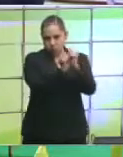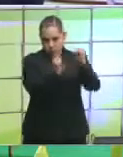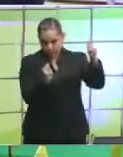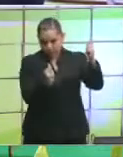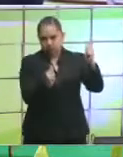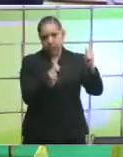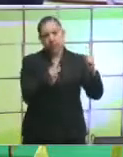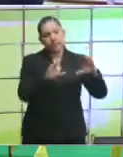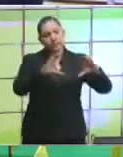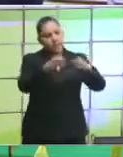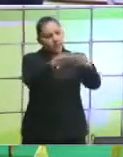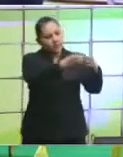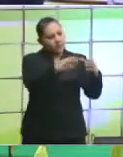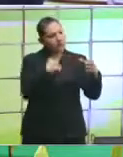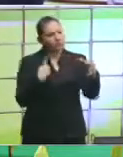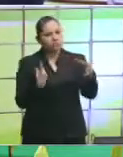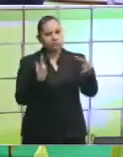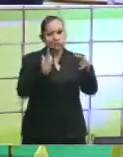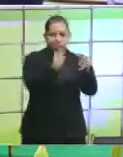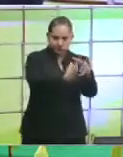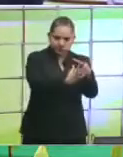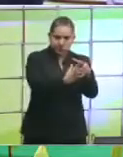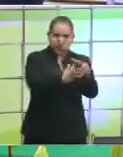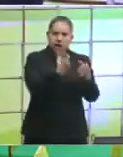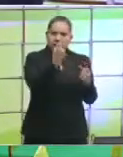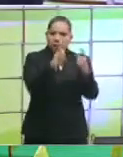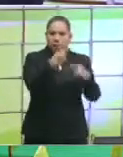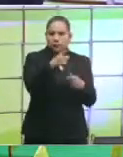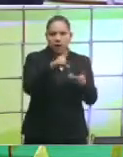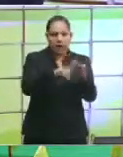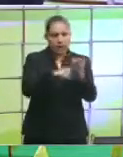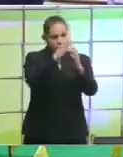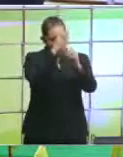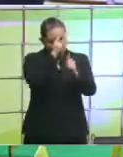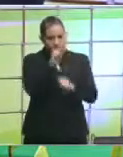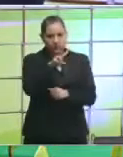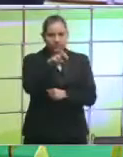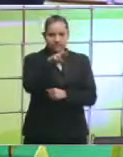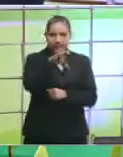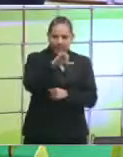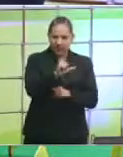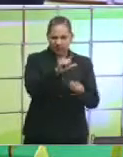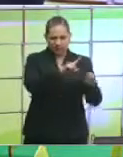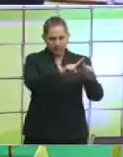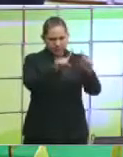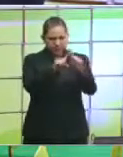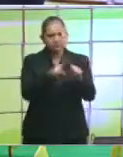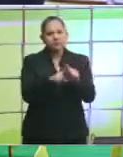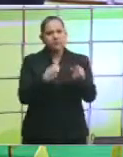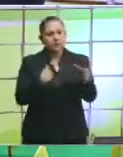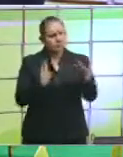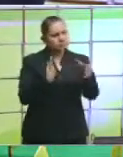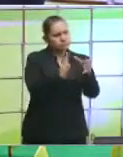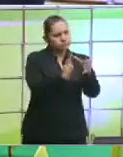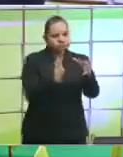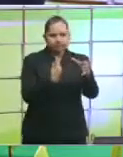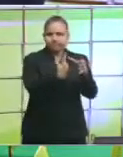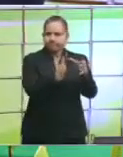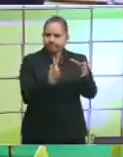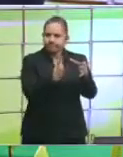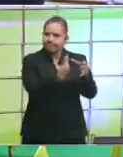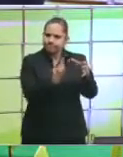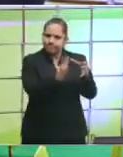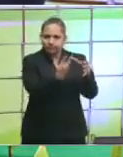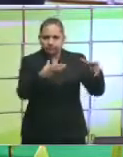la de nahuel en fin algunas otras con el la convención de venecia etcétera y lo que tratábamos efectivamente es de entender que estaban haciendo